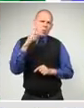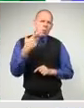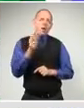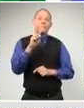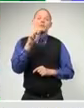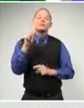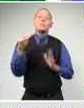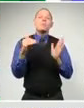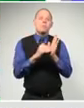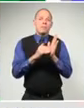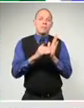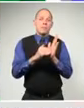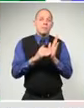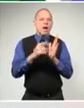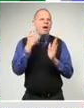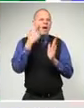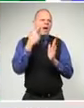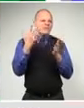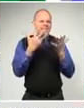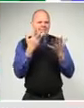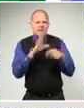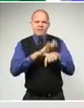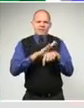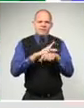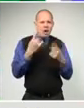para el diagnóstico de COVID,